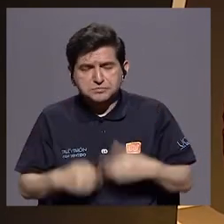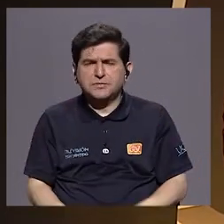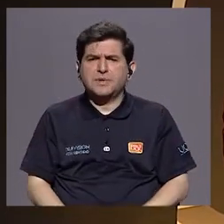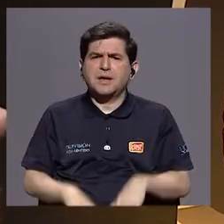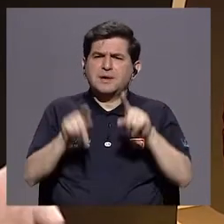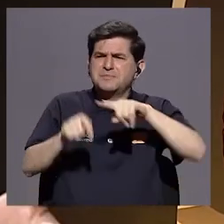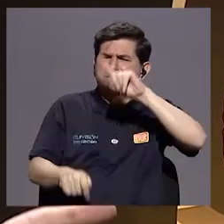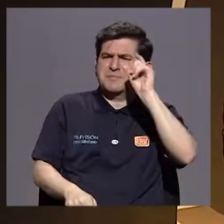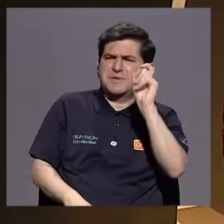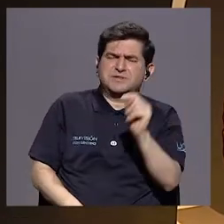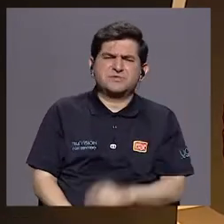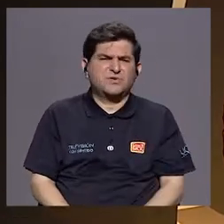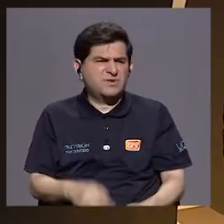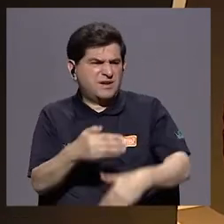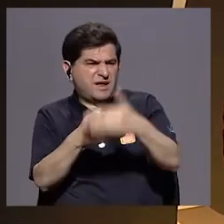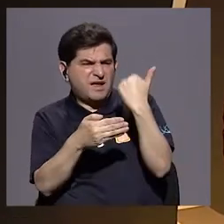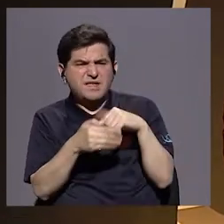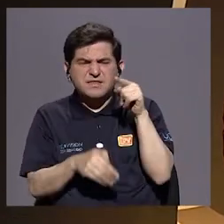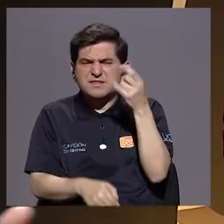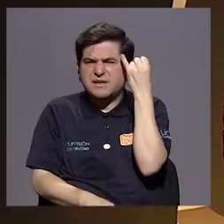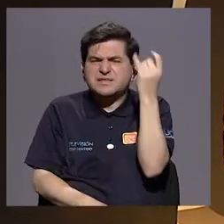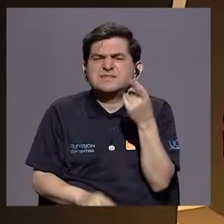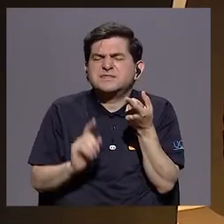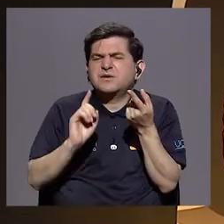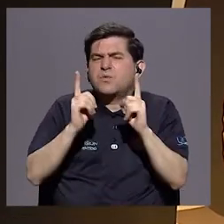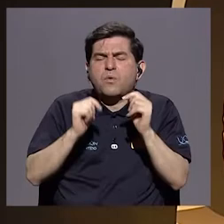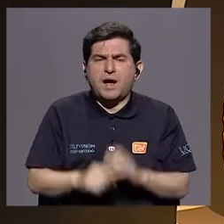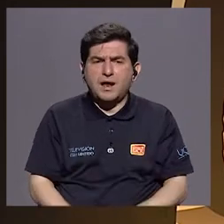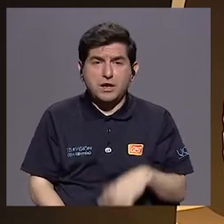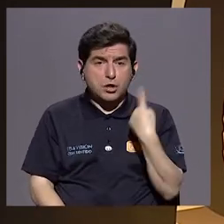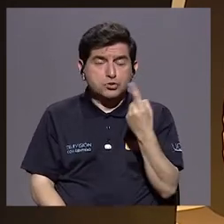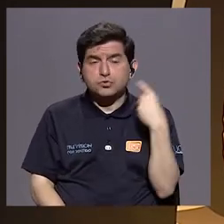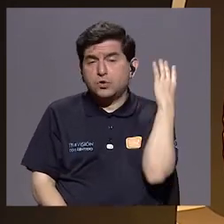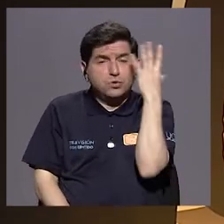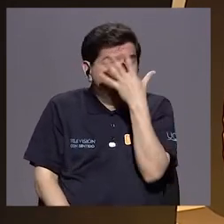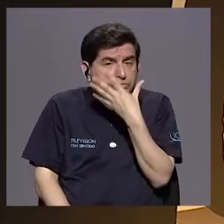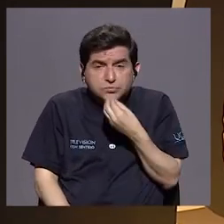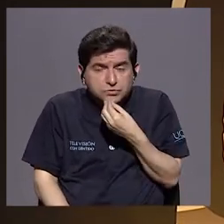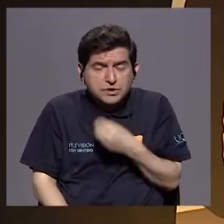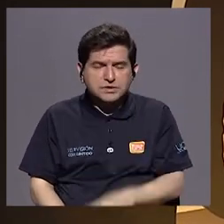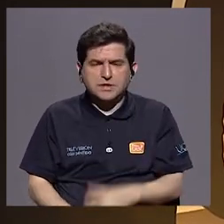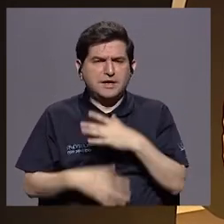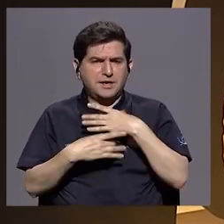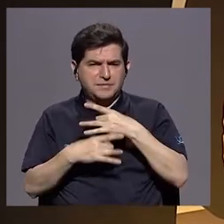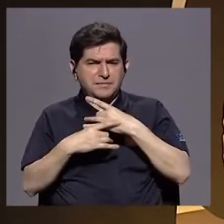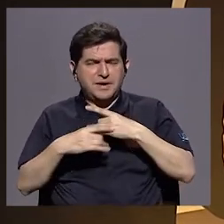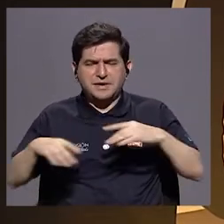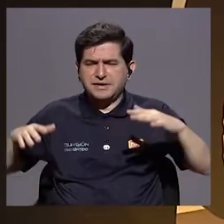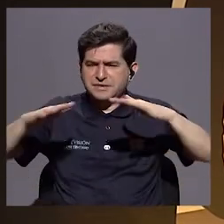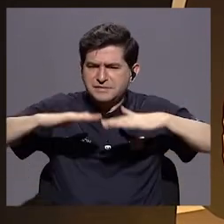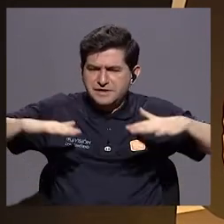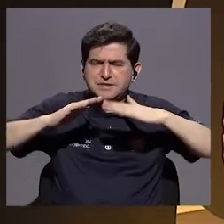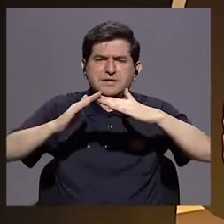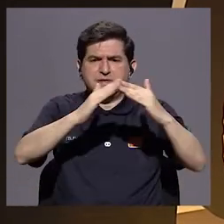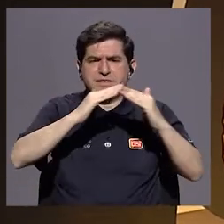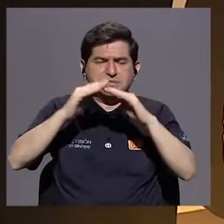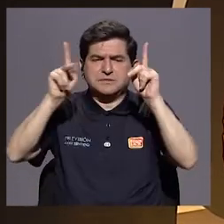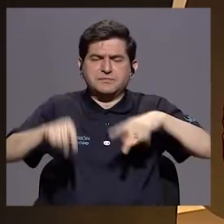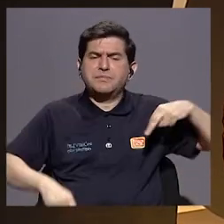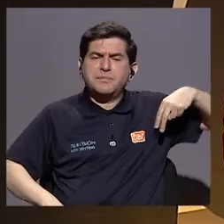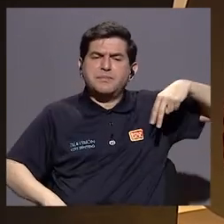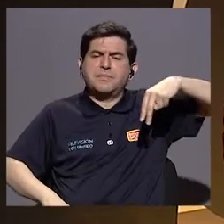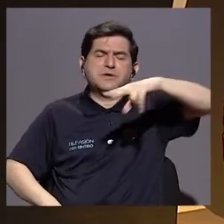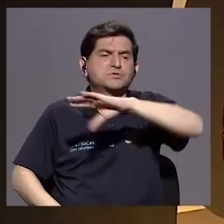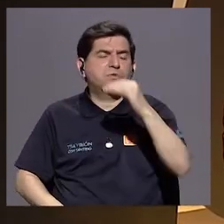preguntarán que hay detrás de esta intención es sólo una cuestión estética por hacer más atractiva la ciudad para quienes caminamos por allí o